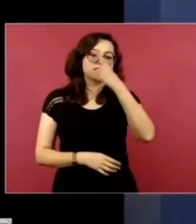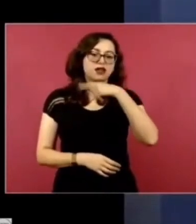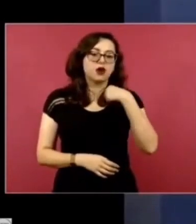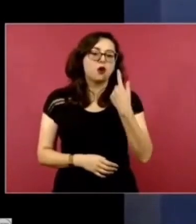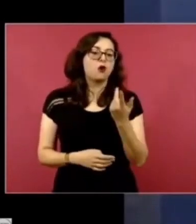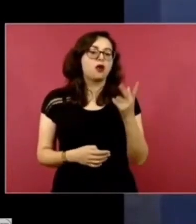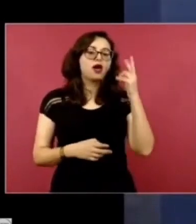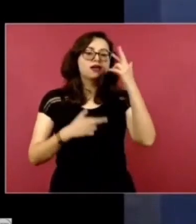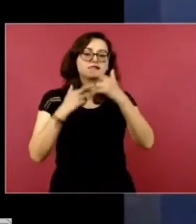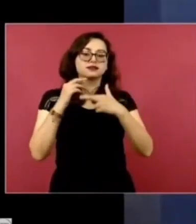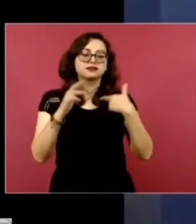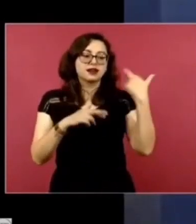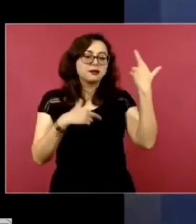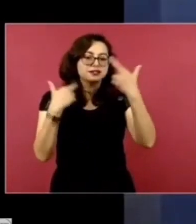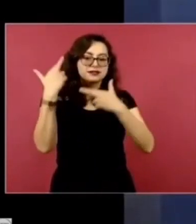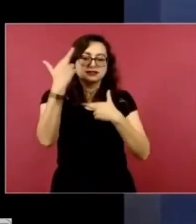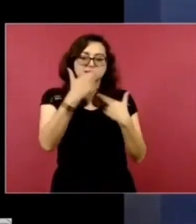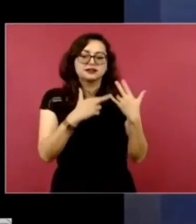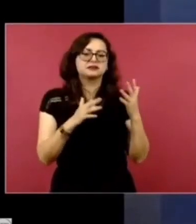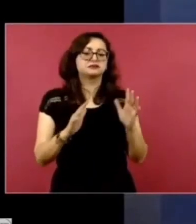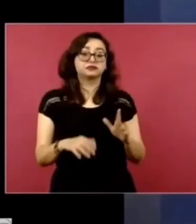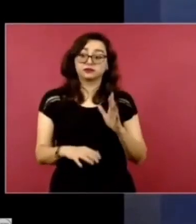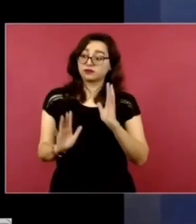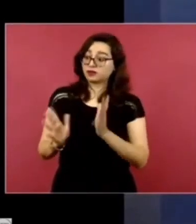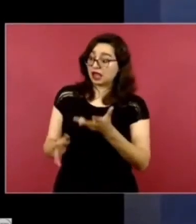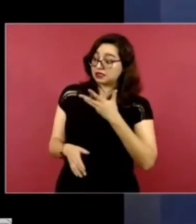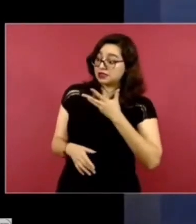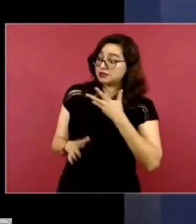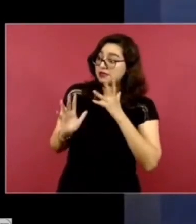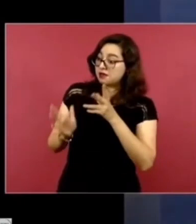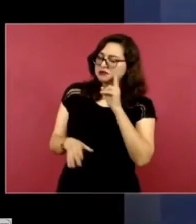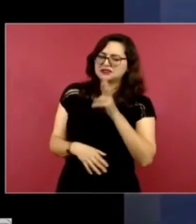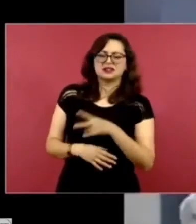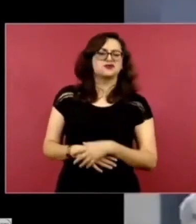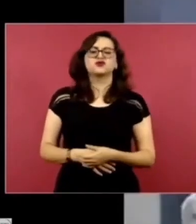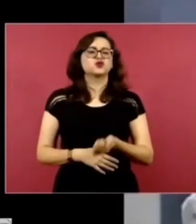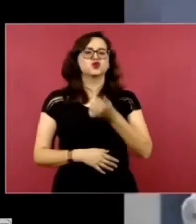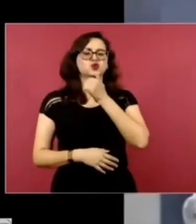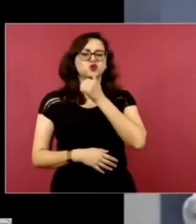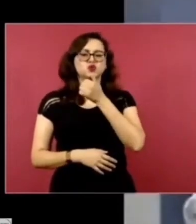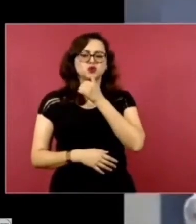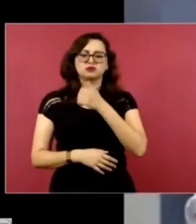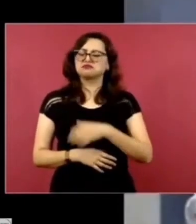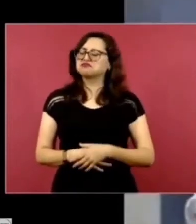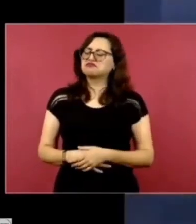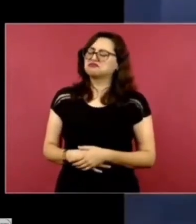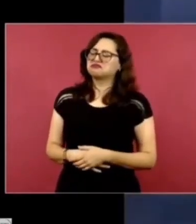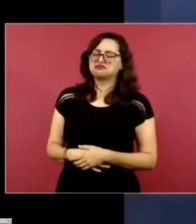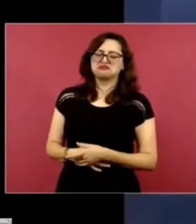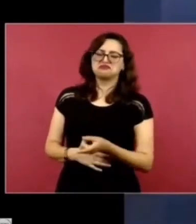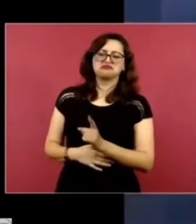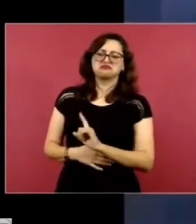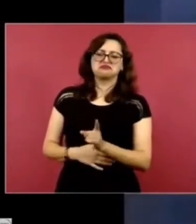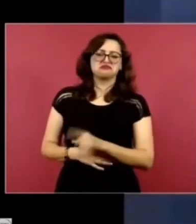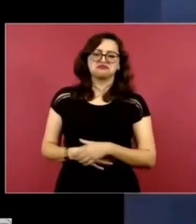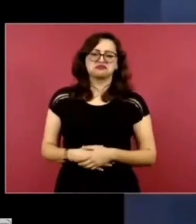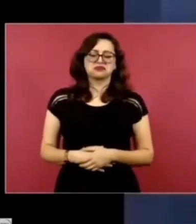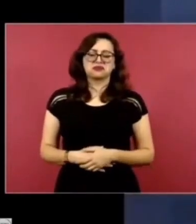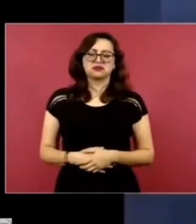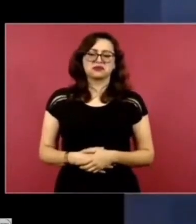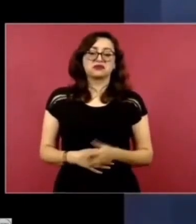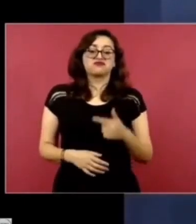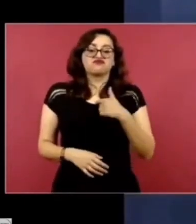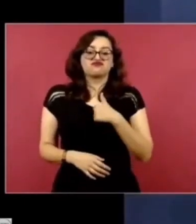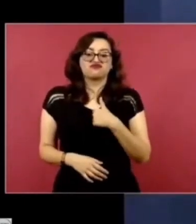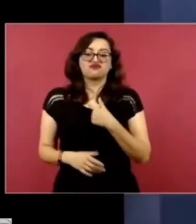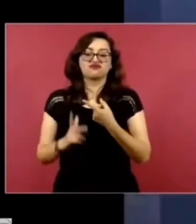es. Así ¿ya es. Los viste, por cierto, esos videos? No, no, todavía no. No los he visto. No, no. ¿No te los enseñó el procurador? No, no, no, no, pues sí. Yo trabajo desde las 6 de la